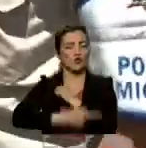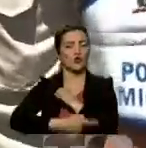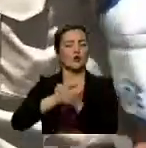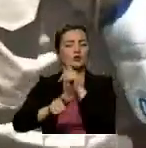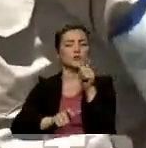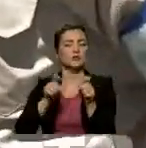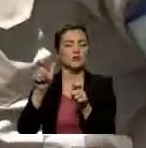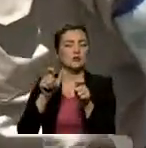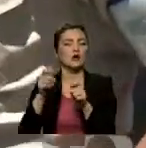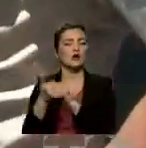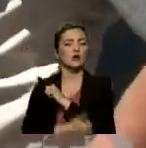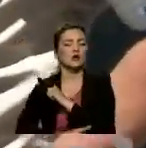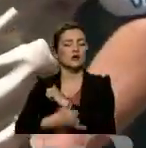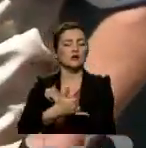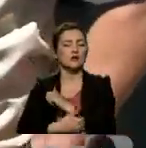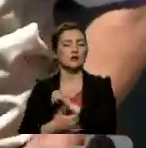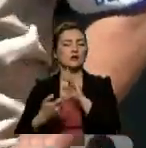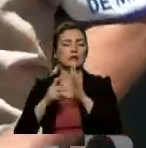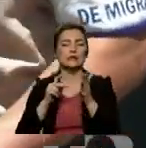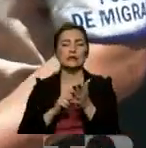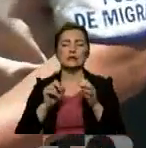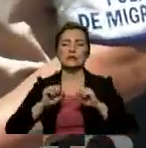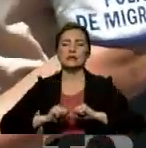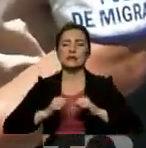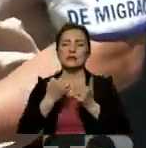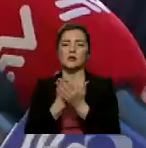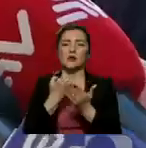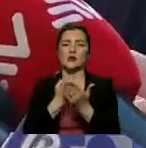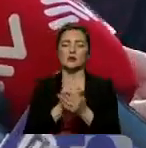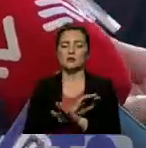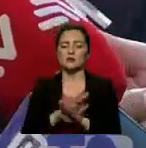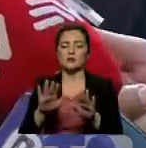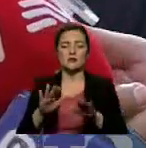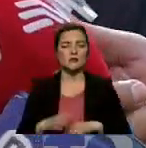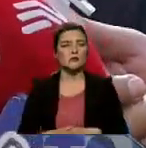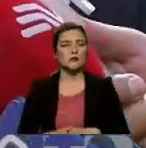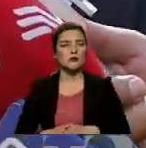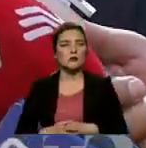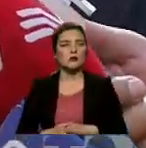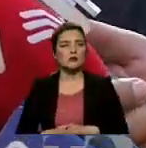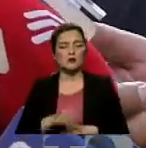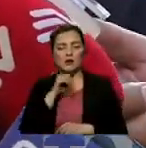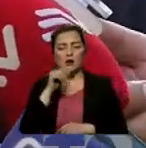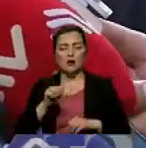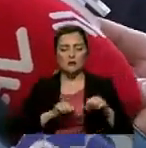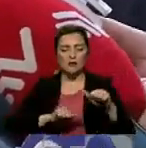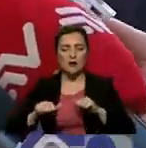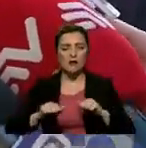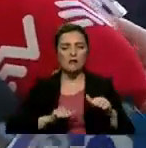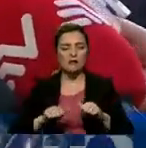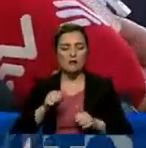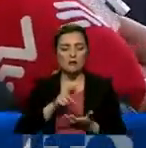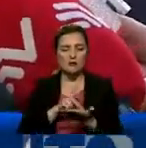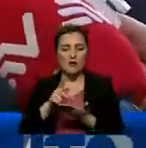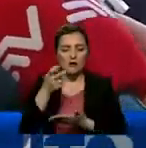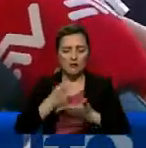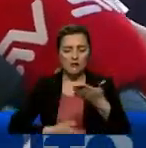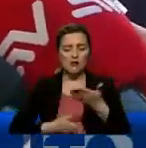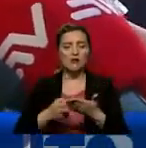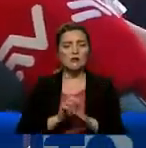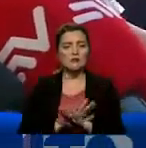a los ciudadanos extranjeros solo pueden ser económicas. Son faltas administrativas, son faltas que tienen que ver